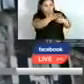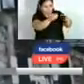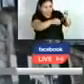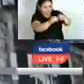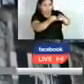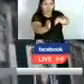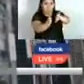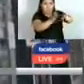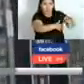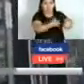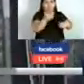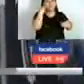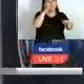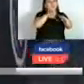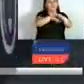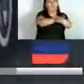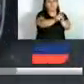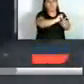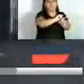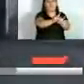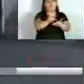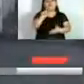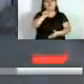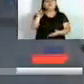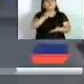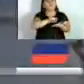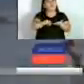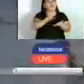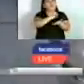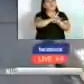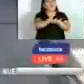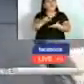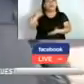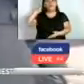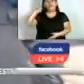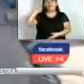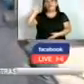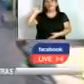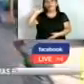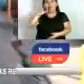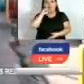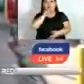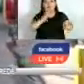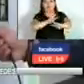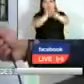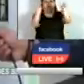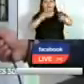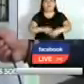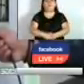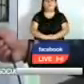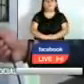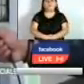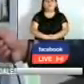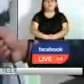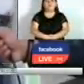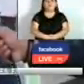al interior del Centro Escolar Profesor Rafael Osorio del municipio de San Rafael Obrajuelo, La Paz.